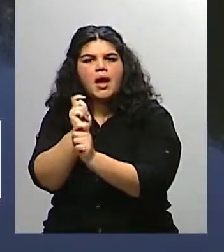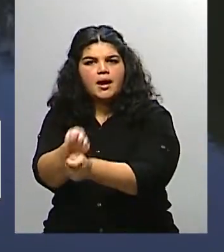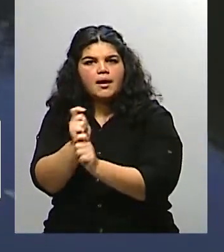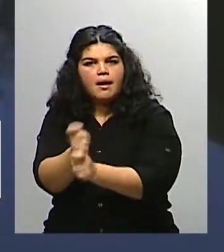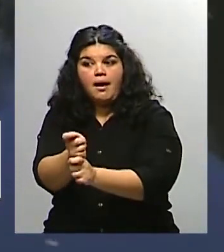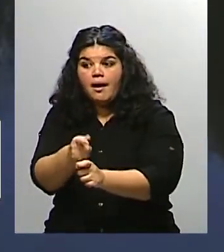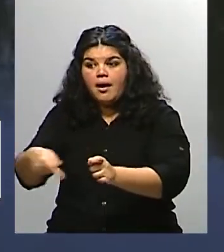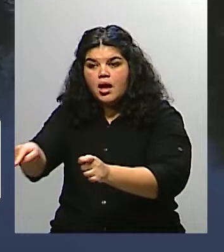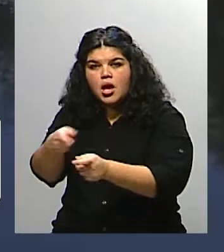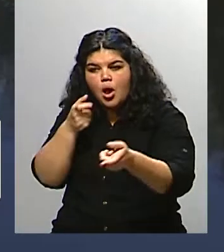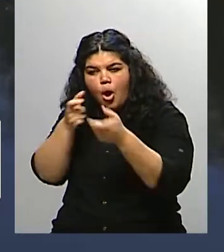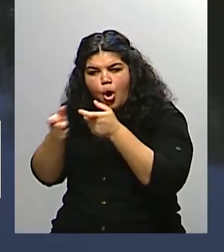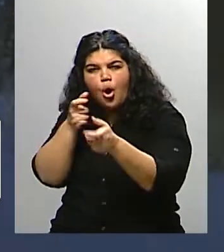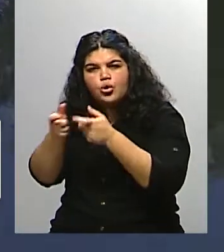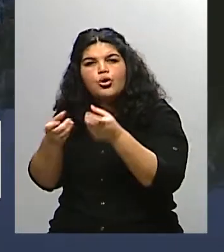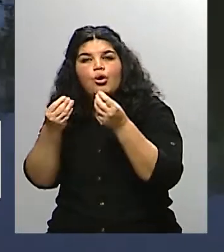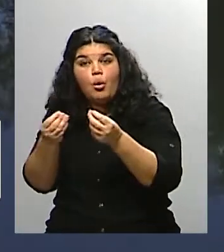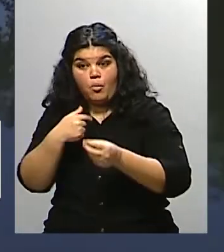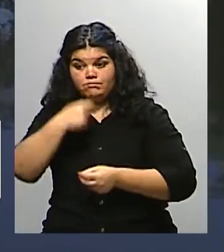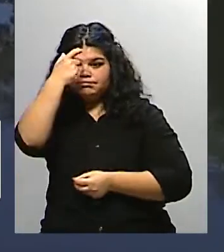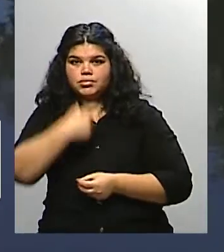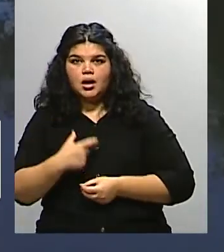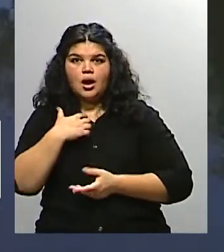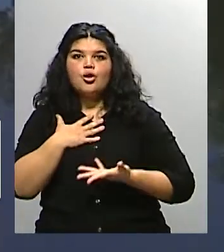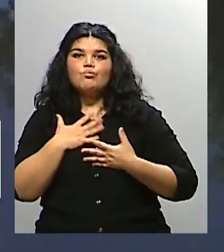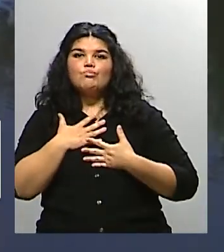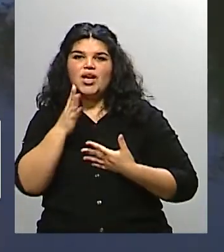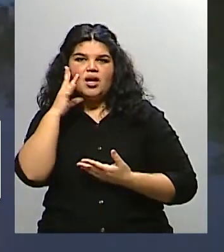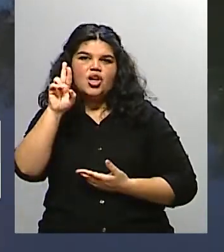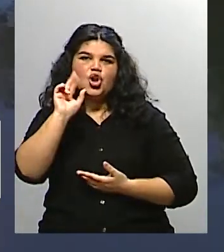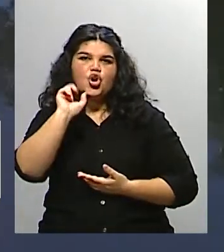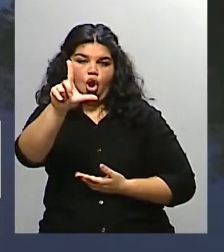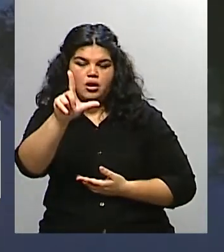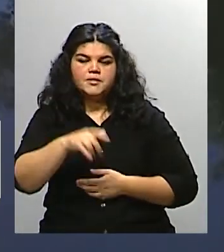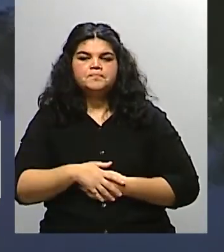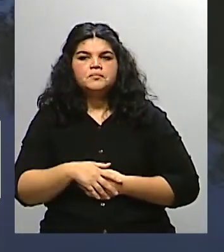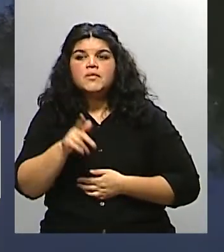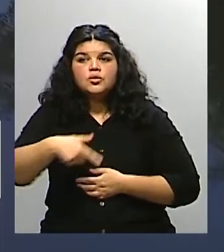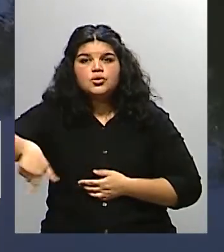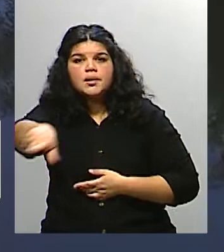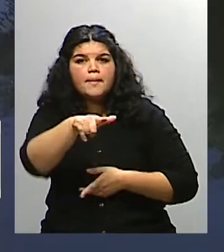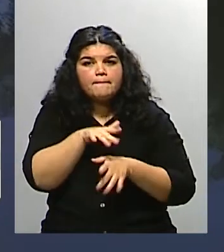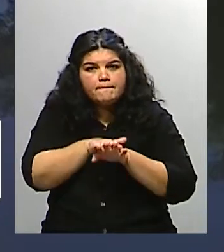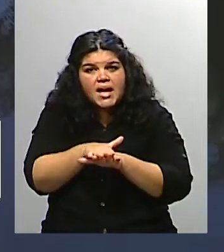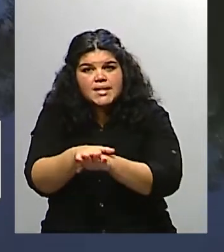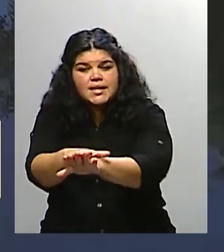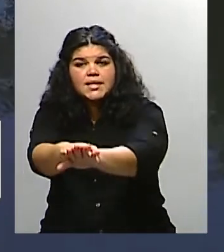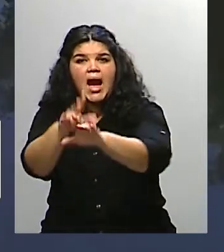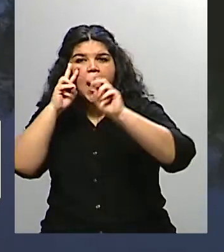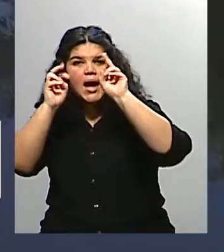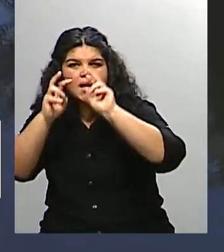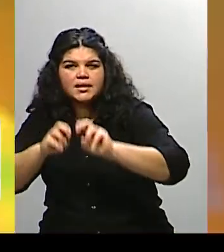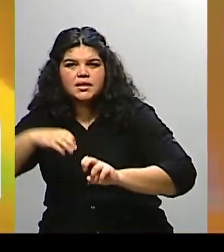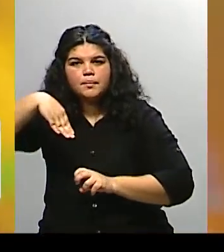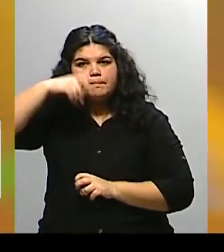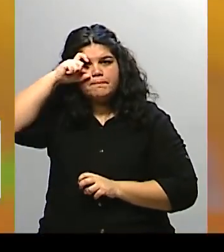Así que nos pusimos a la tarea de hacer análisis de mercurio en estos peces que son carroñeros y encontramos unos niveles de